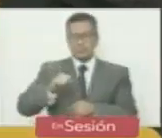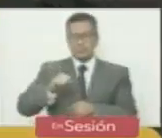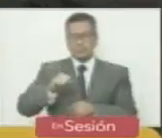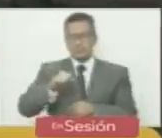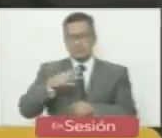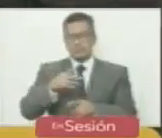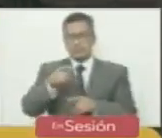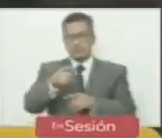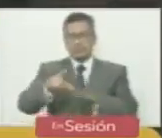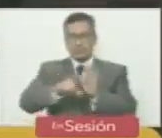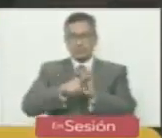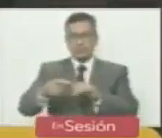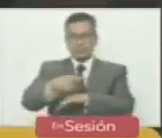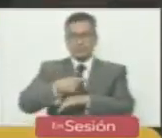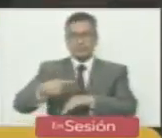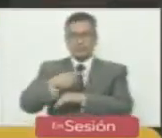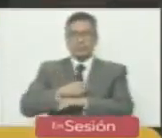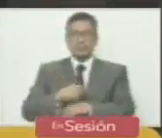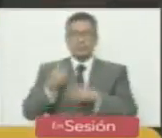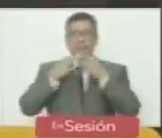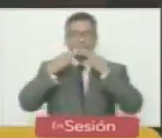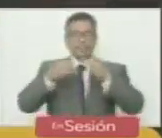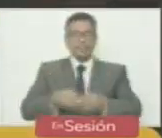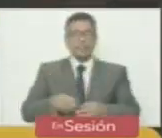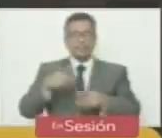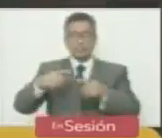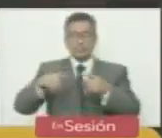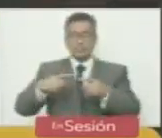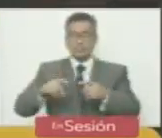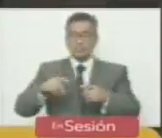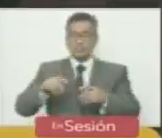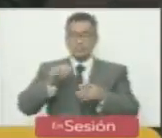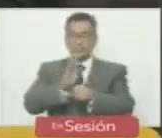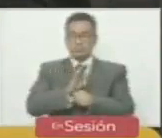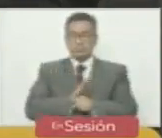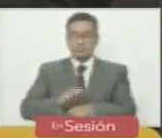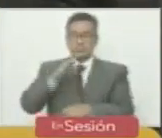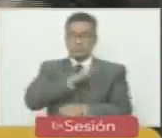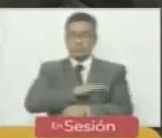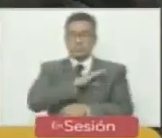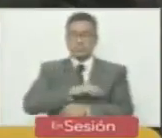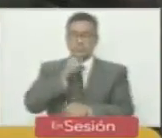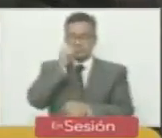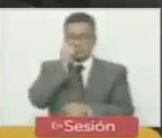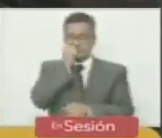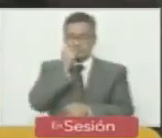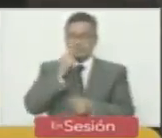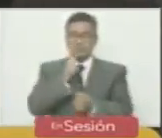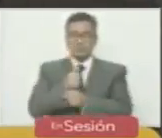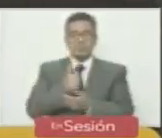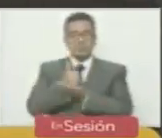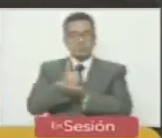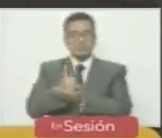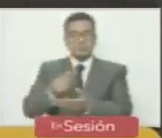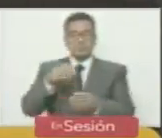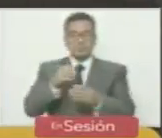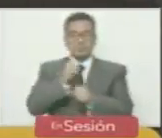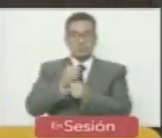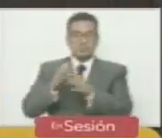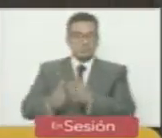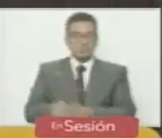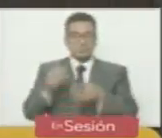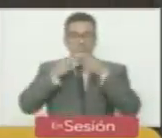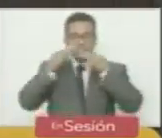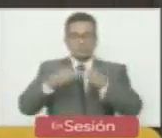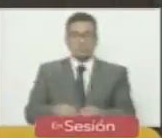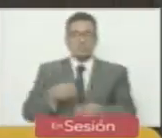esta ley busca garantizar los derechos y la seguridad social, reivindicar a los trabajadores, busca